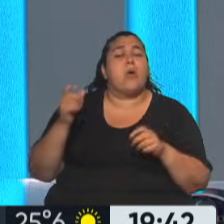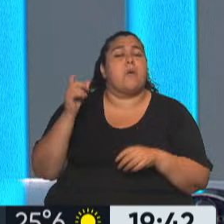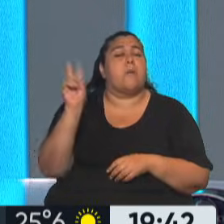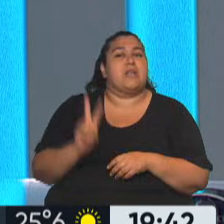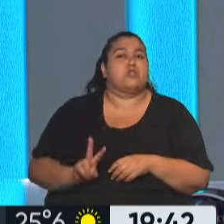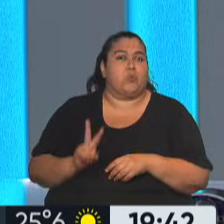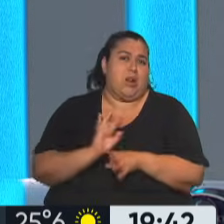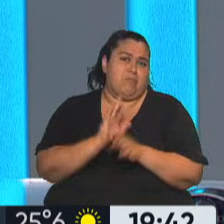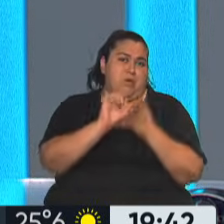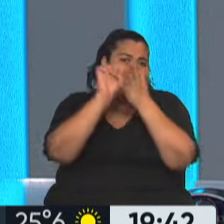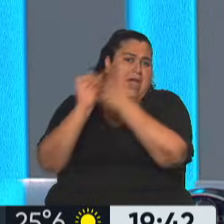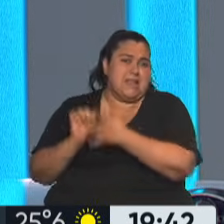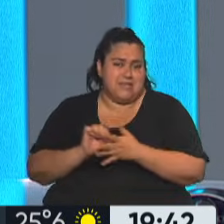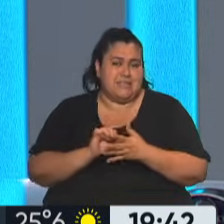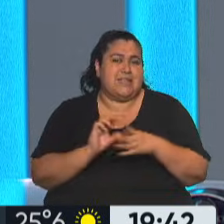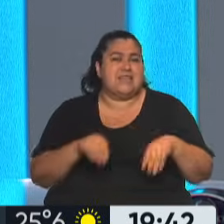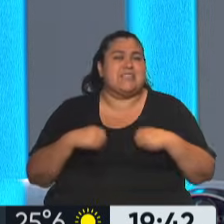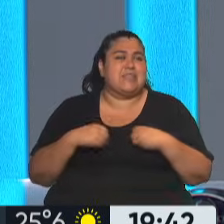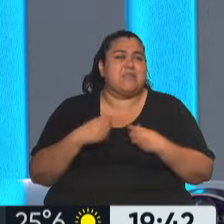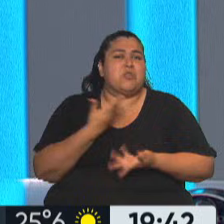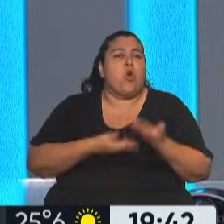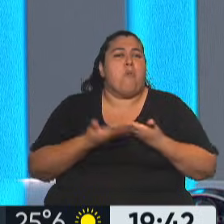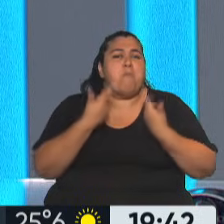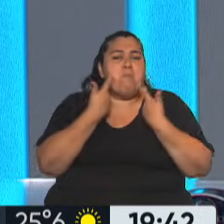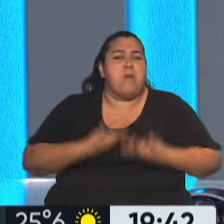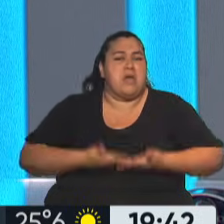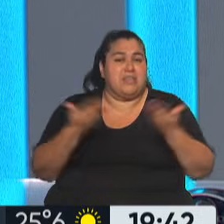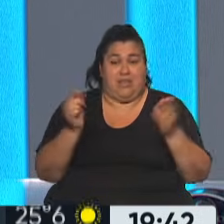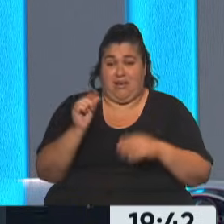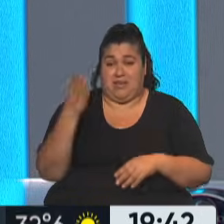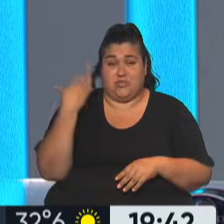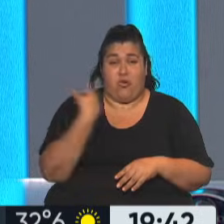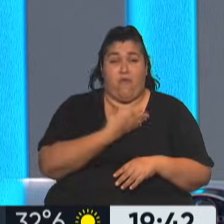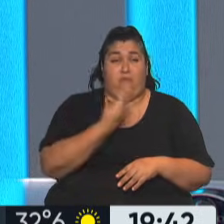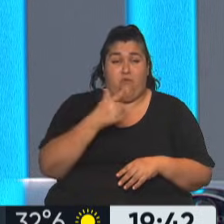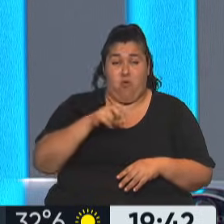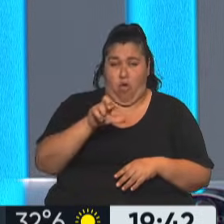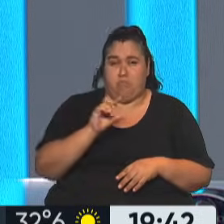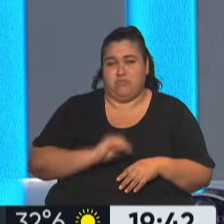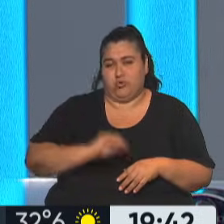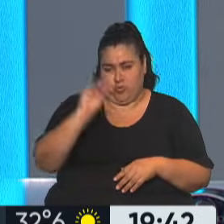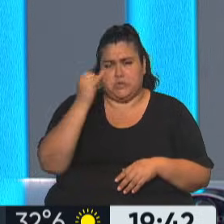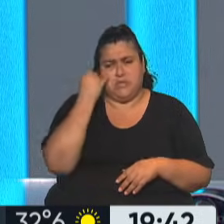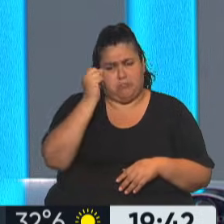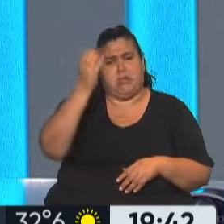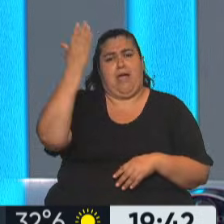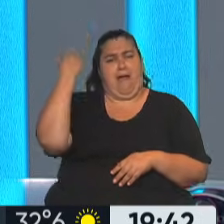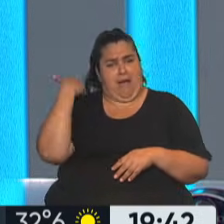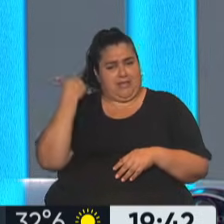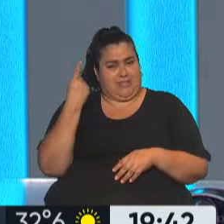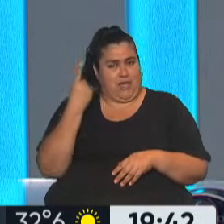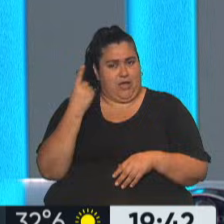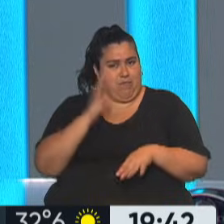entonces compartieron el sentir. Hace muy poquitas horas, Catherine Fulop hizo un posteo, si bien ya lo había hecho en el comienzo de